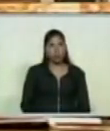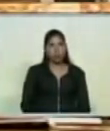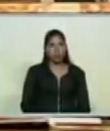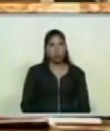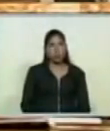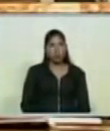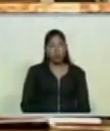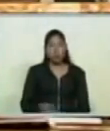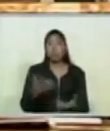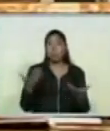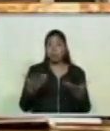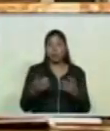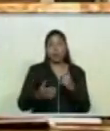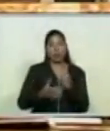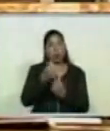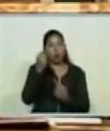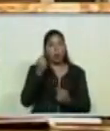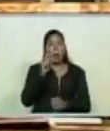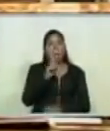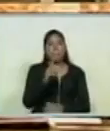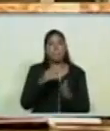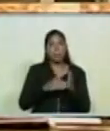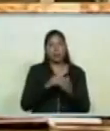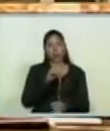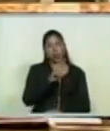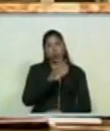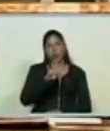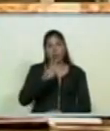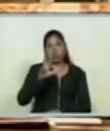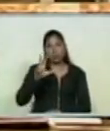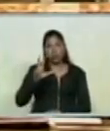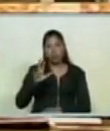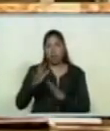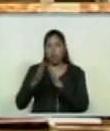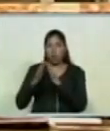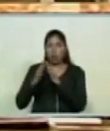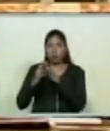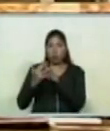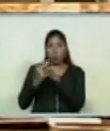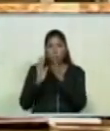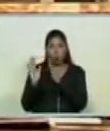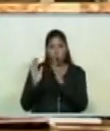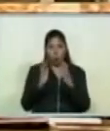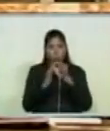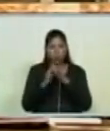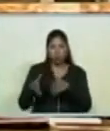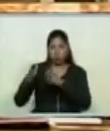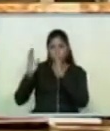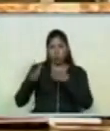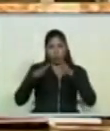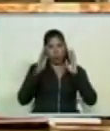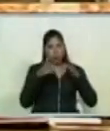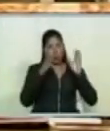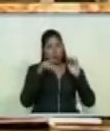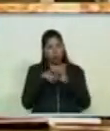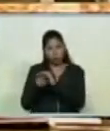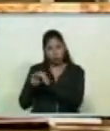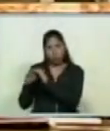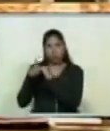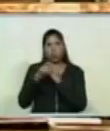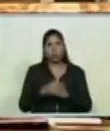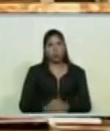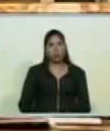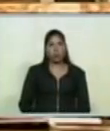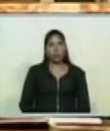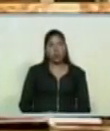Hemos llegado a 1.243 urbanismos de la Gran Misión Vivienda Venezuela, a